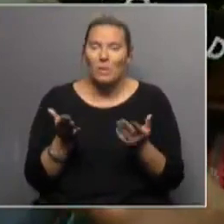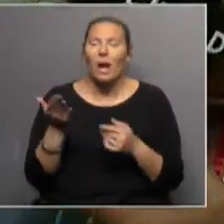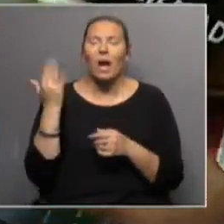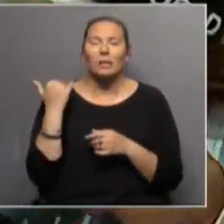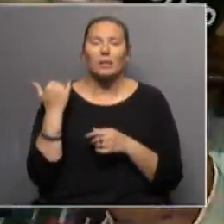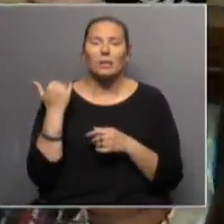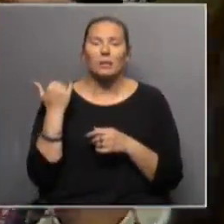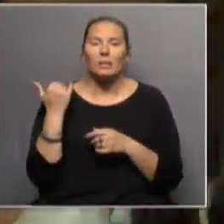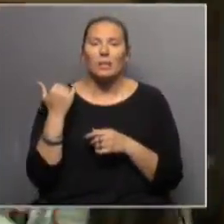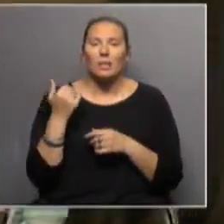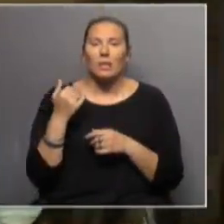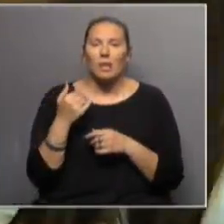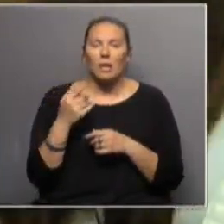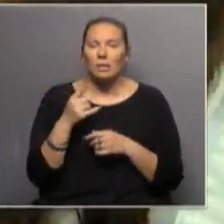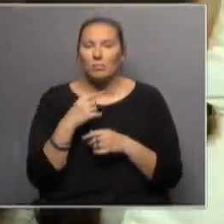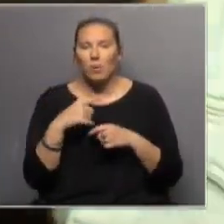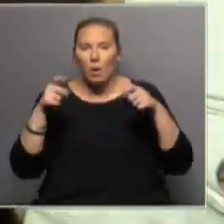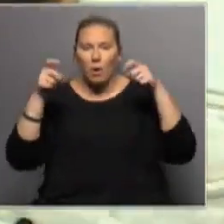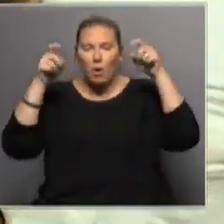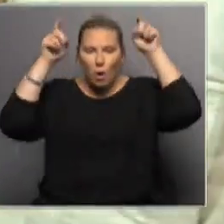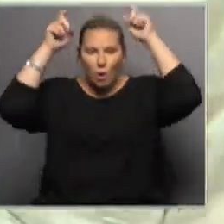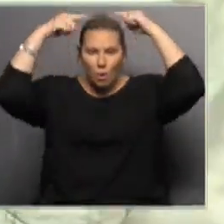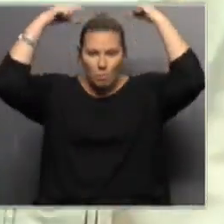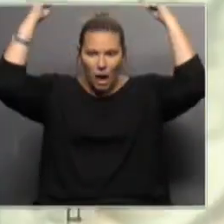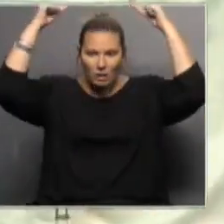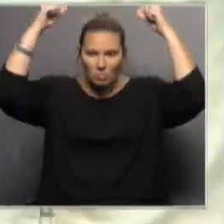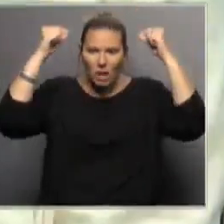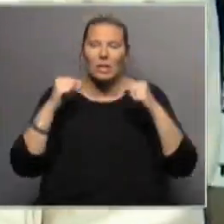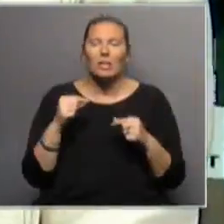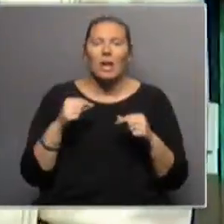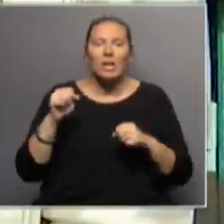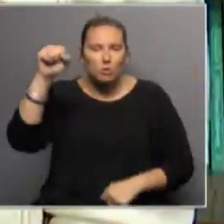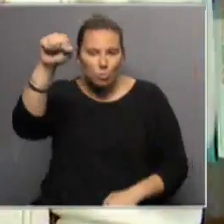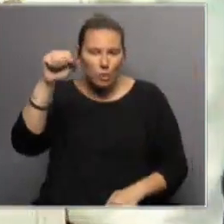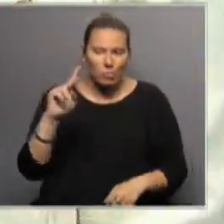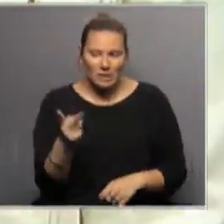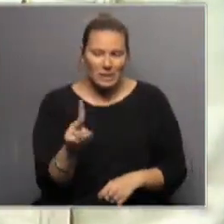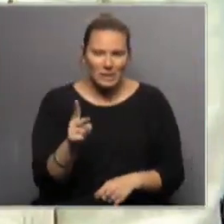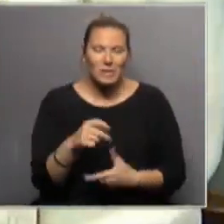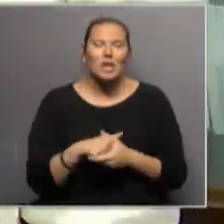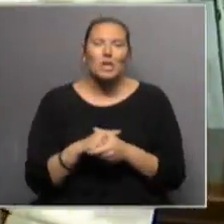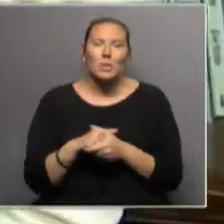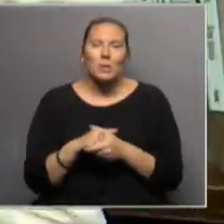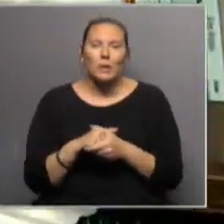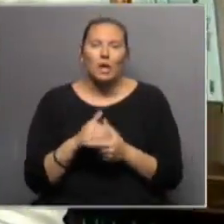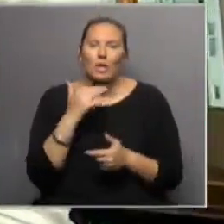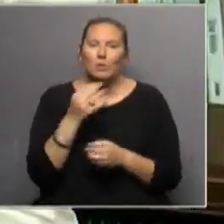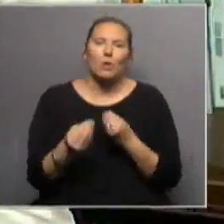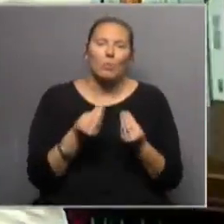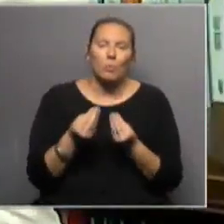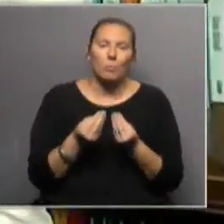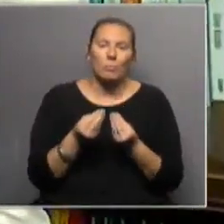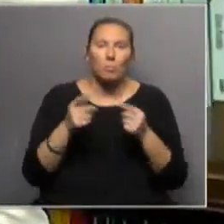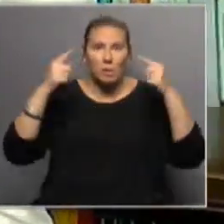ahí Batman... y Bruno Díaz, sí, no sé cuál es cuál. Ahí yo, está. Yo preferiría... Bueno, no sé, no sabría decirte.